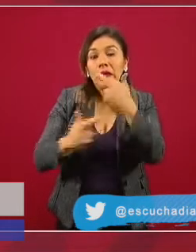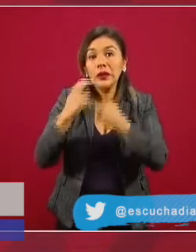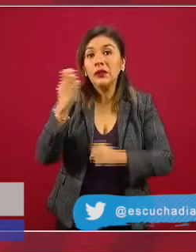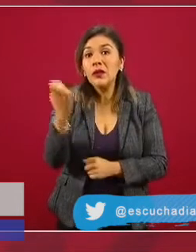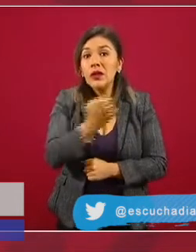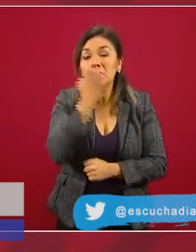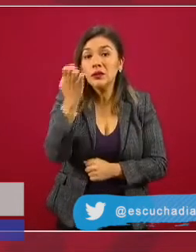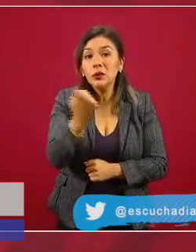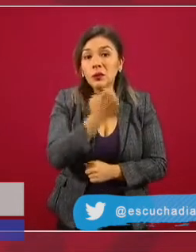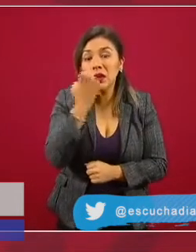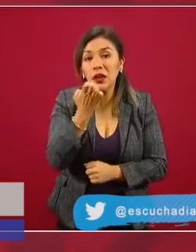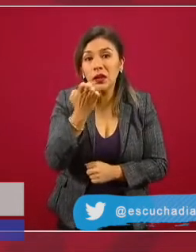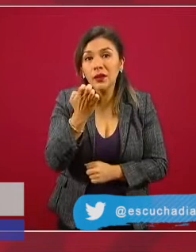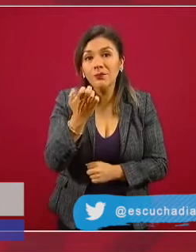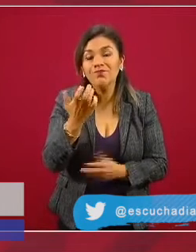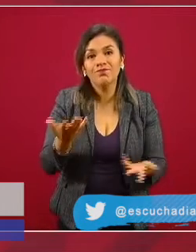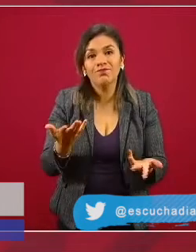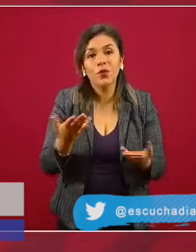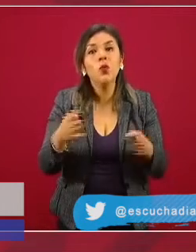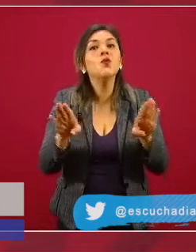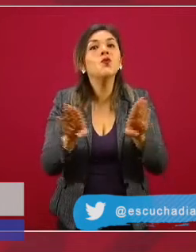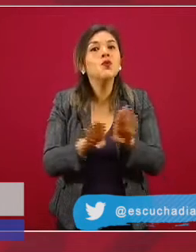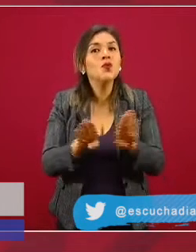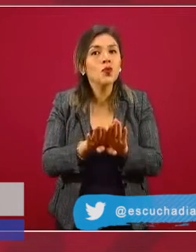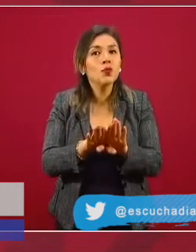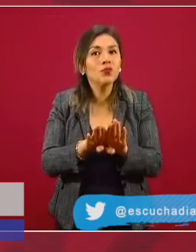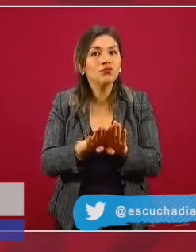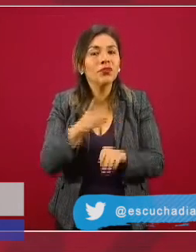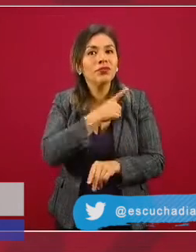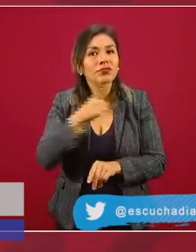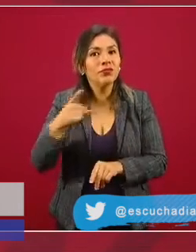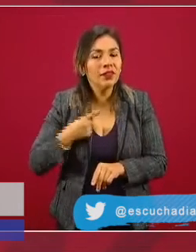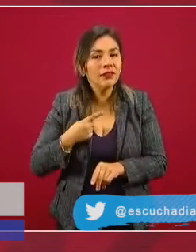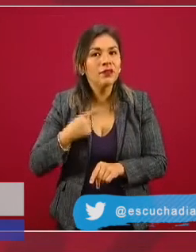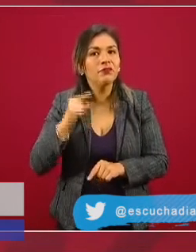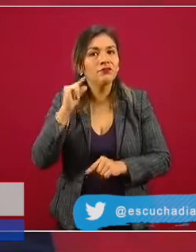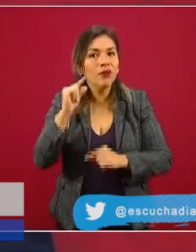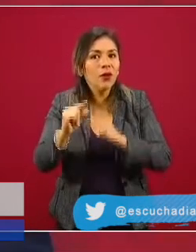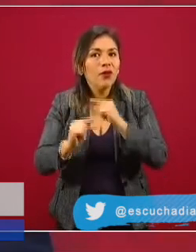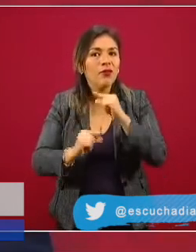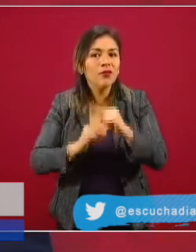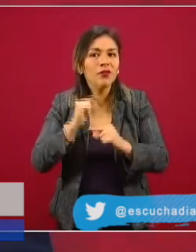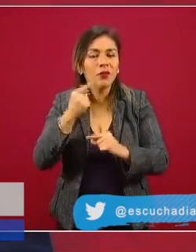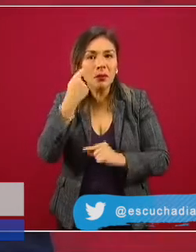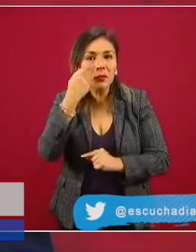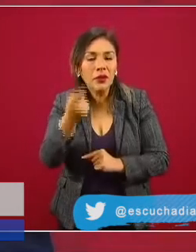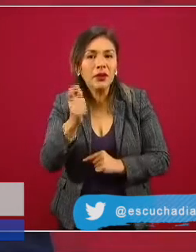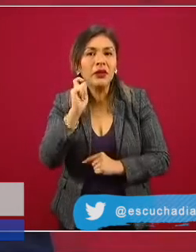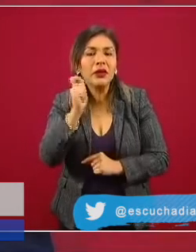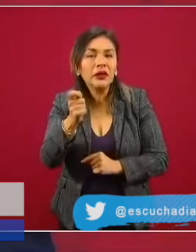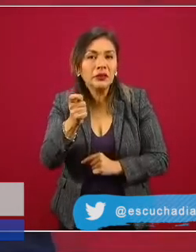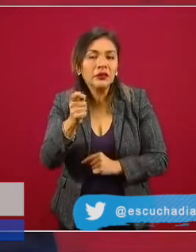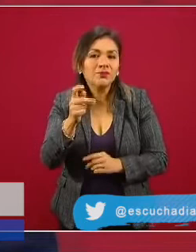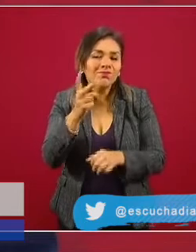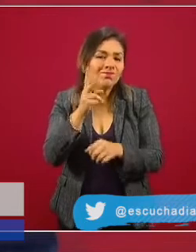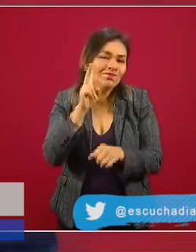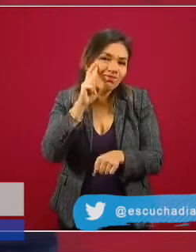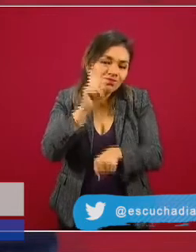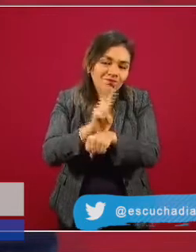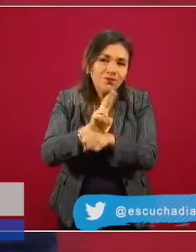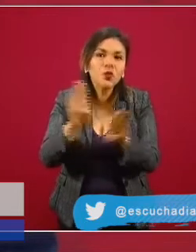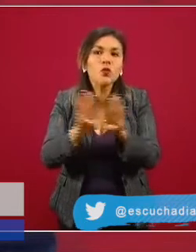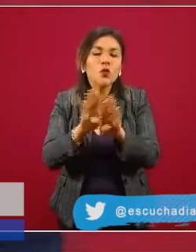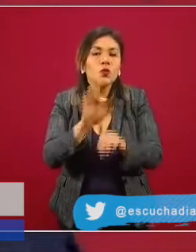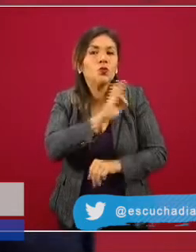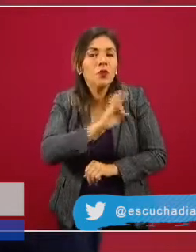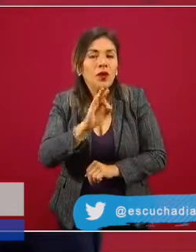época del conservadurismo sigue teniendo una repercusión fuerte en la vida del país. Continúan los delitos por robo de combustible y la